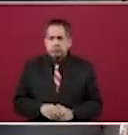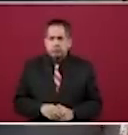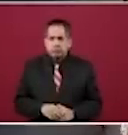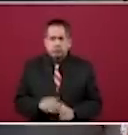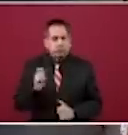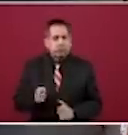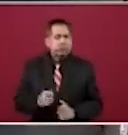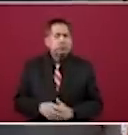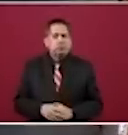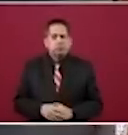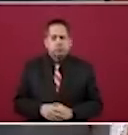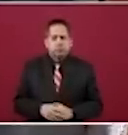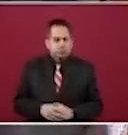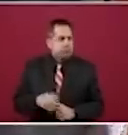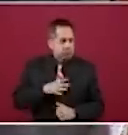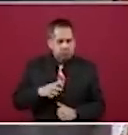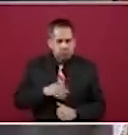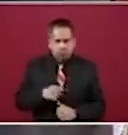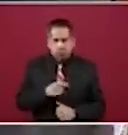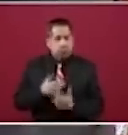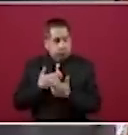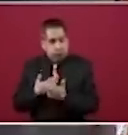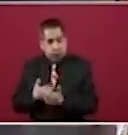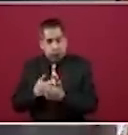que ya llevamos ahorros,